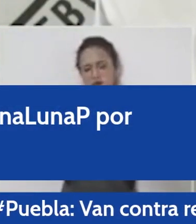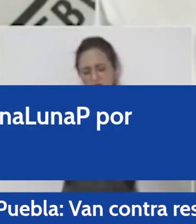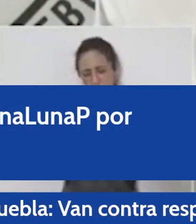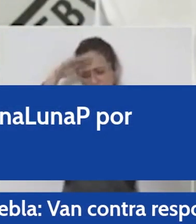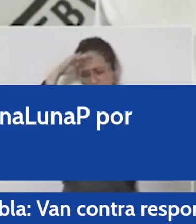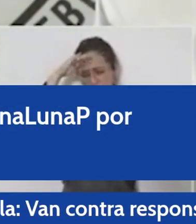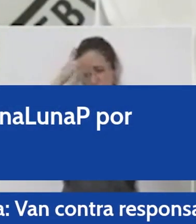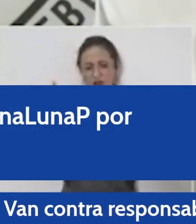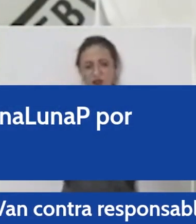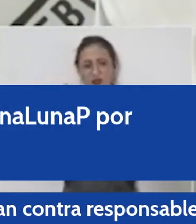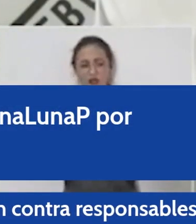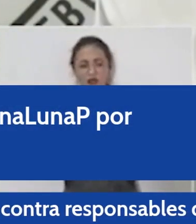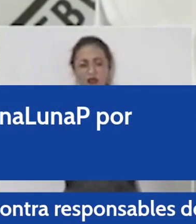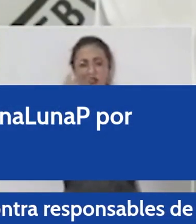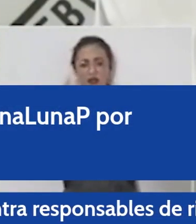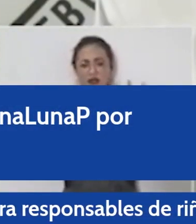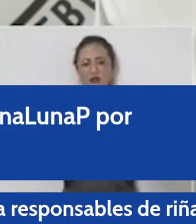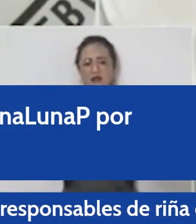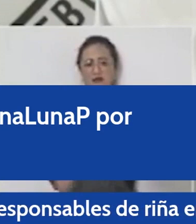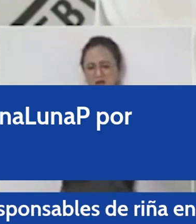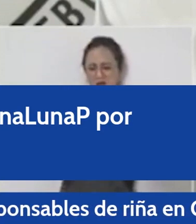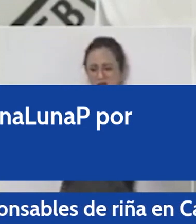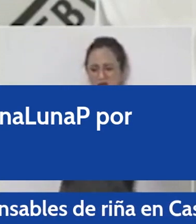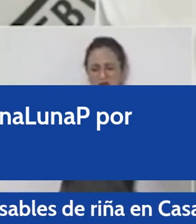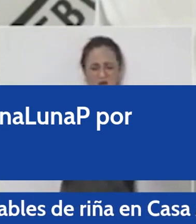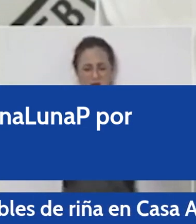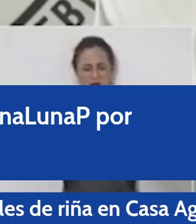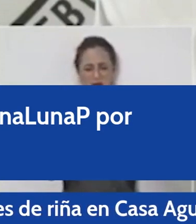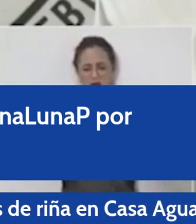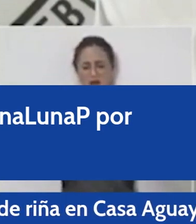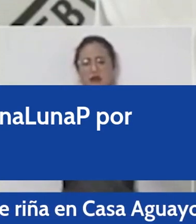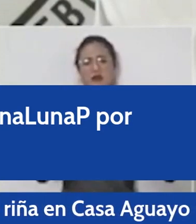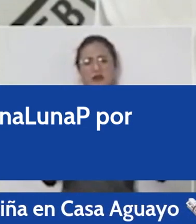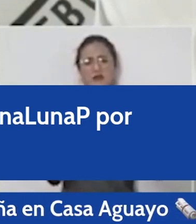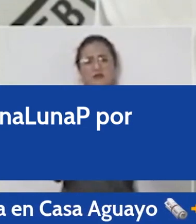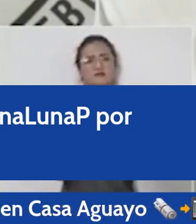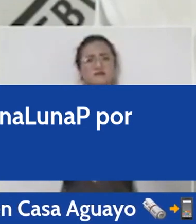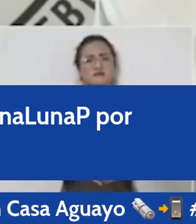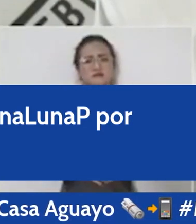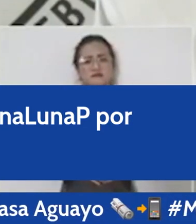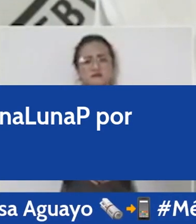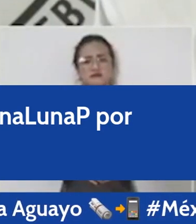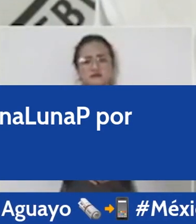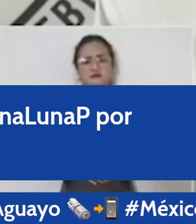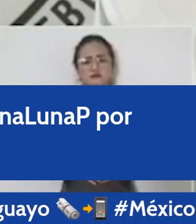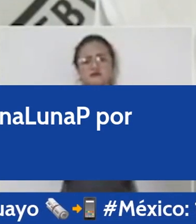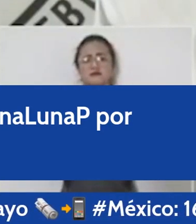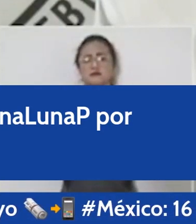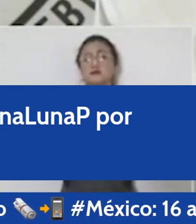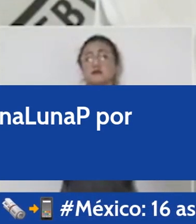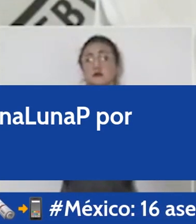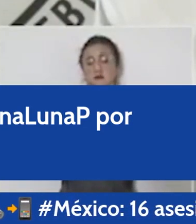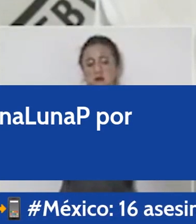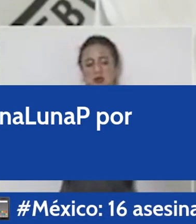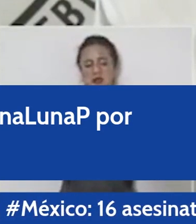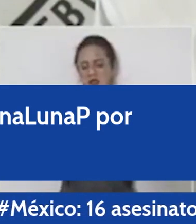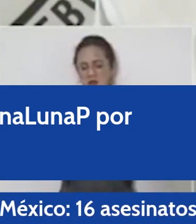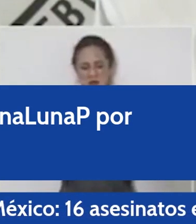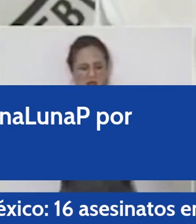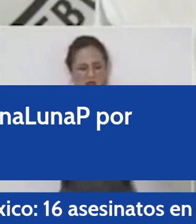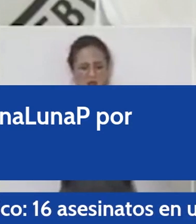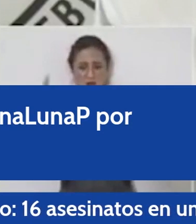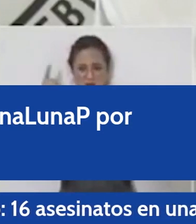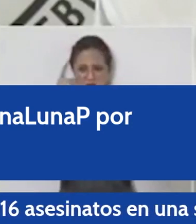quien azuza, quien echa, quien busca prenderle fuego, ¿sí? Echando a pelear a poblanos contra